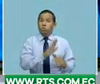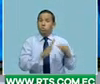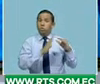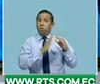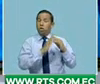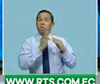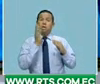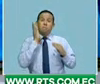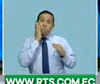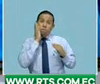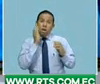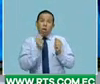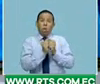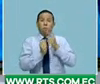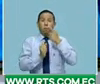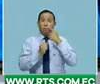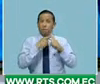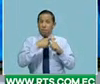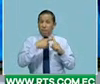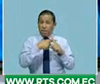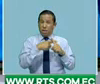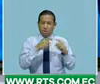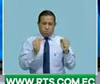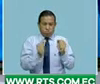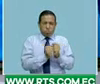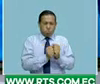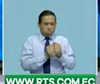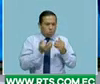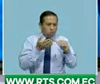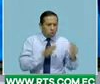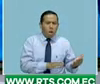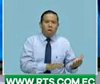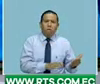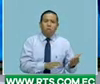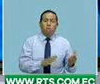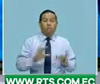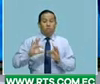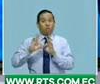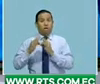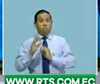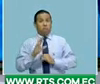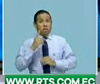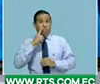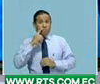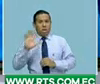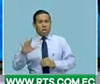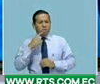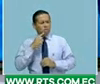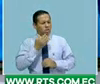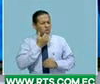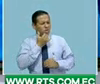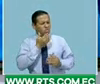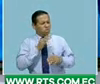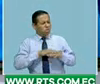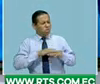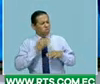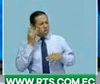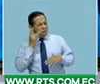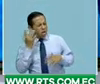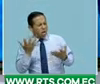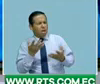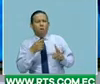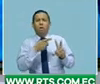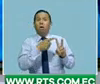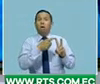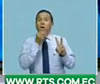La familia paterna denuncia una supuesta negligencia, pues ambos habrían dado versiones contradictorias sobre la causa de su fallecimiento.